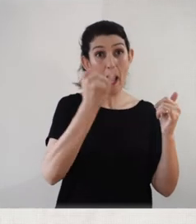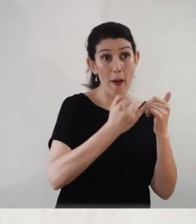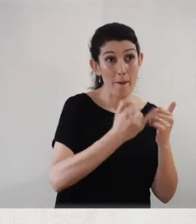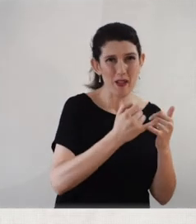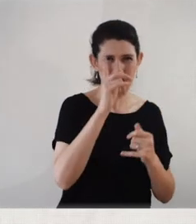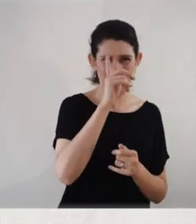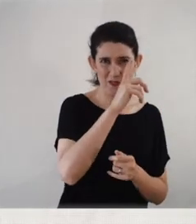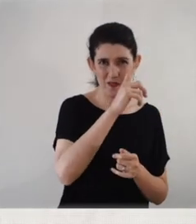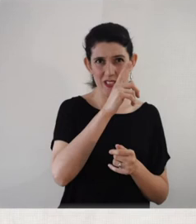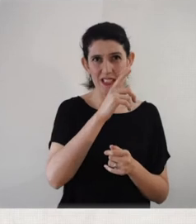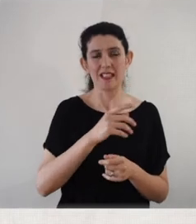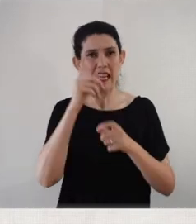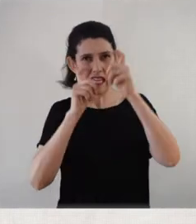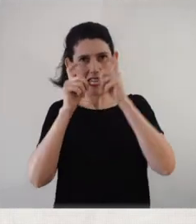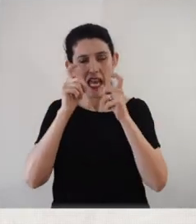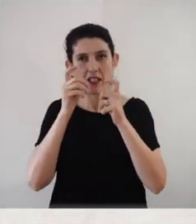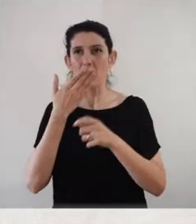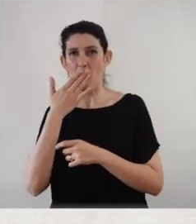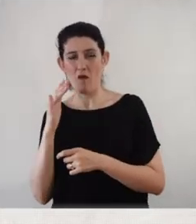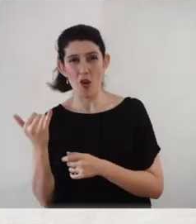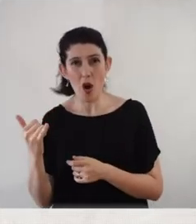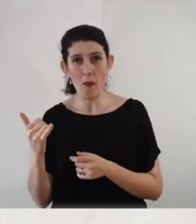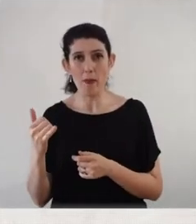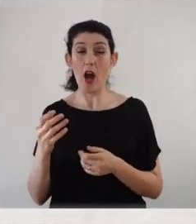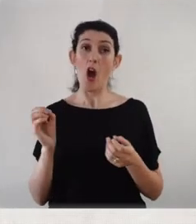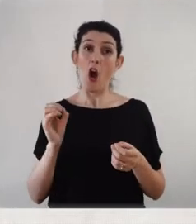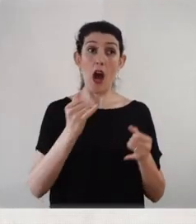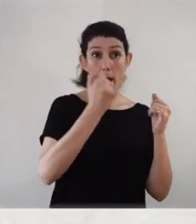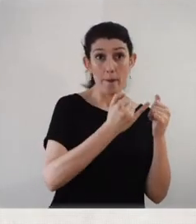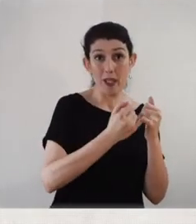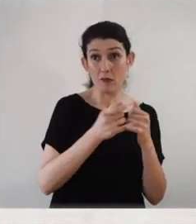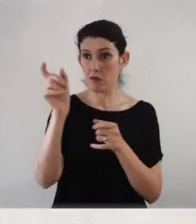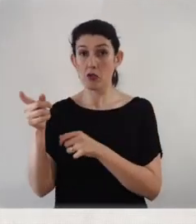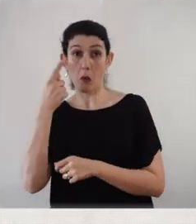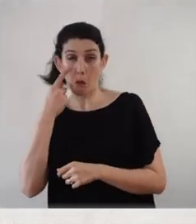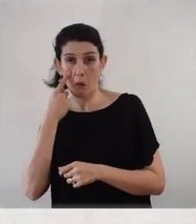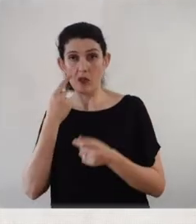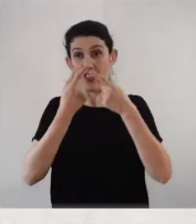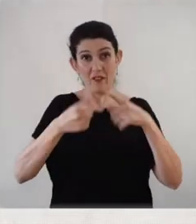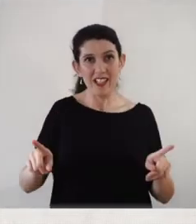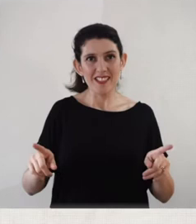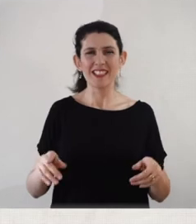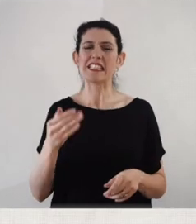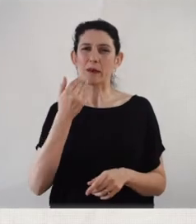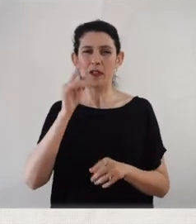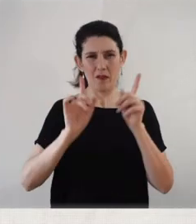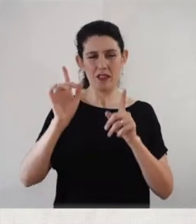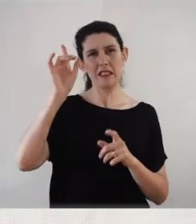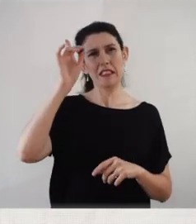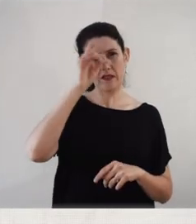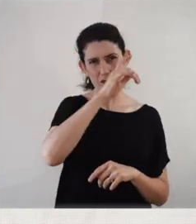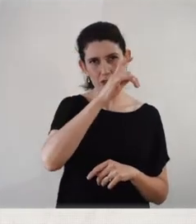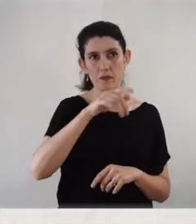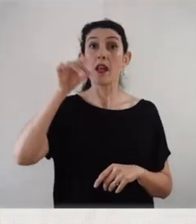Es importante que sepas que muchas personas con TEA quieren relacionarse con los demás, pero se les hace más difícil. Algunos quieren tener